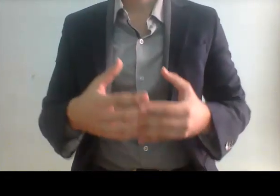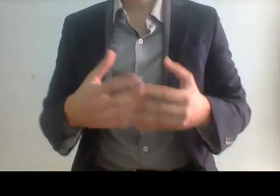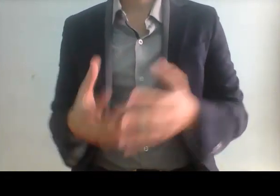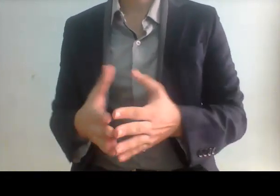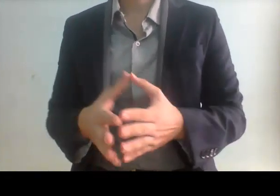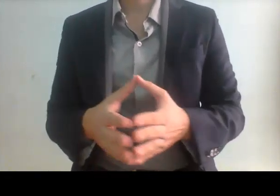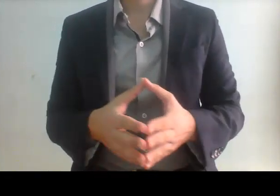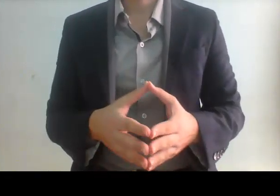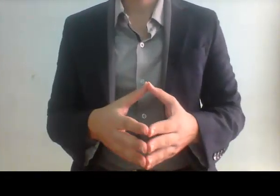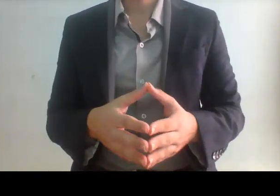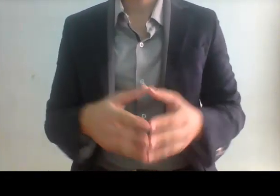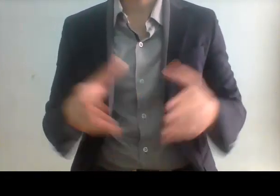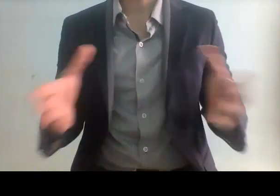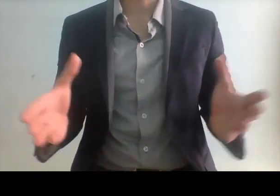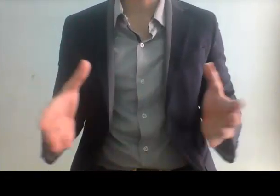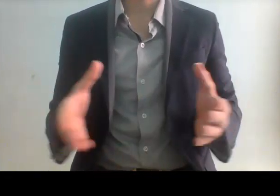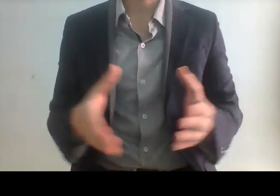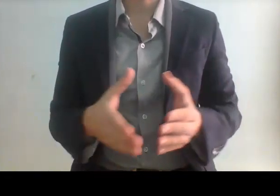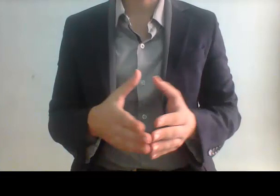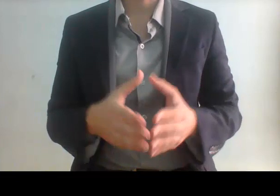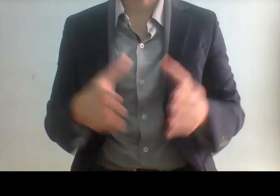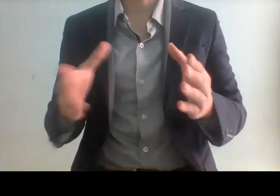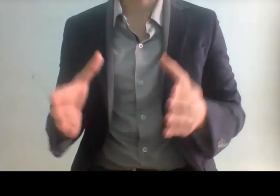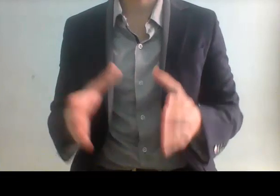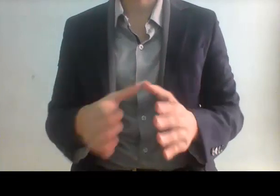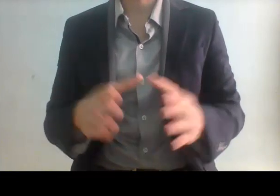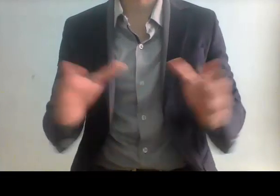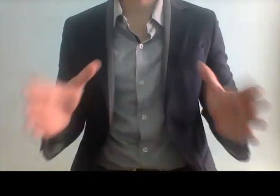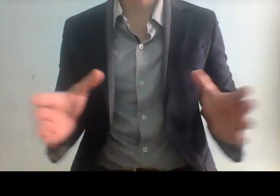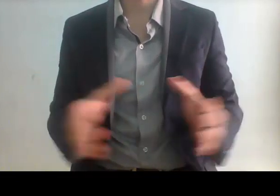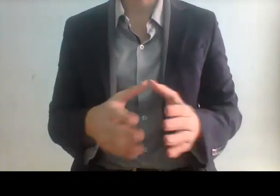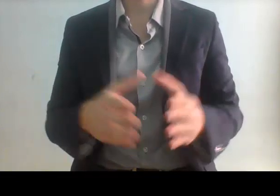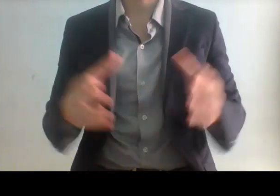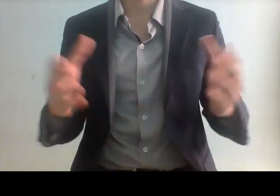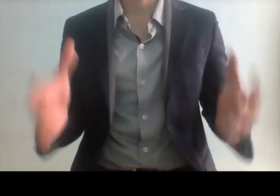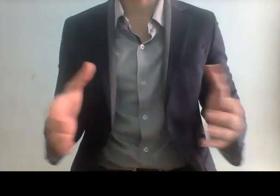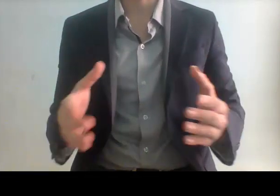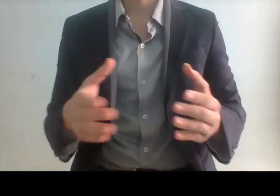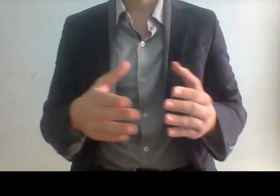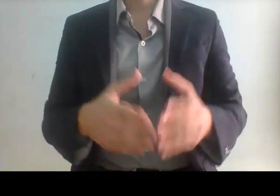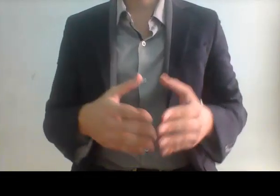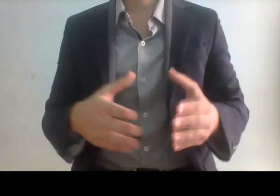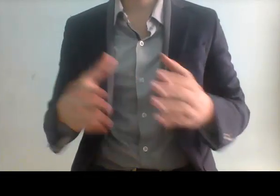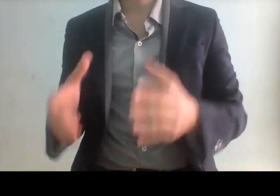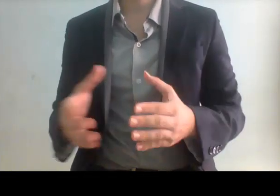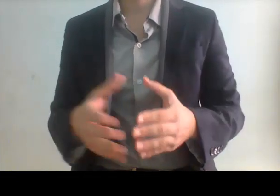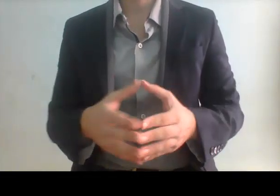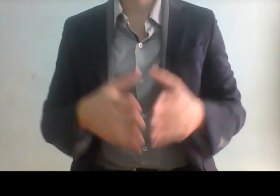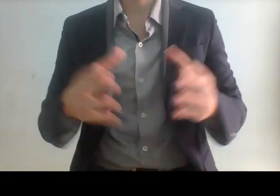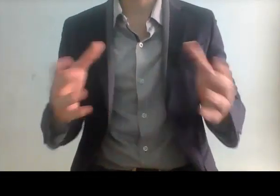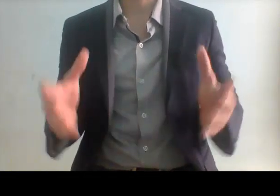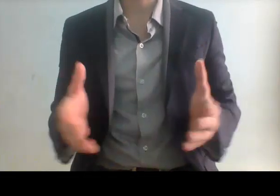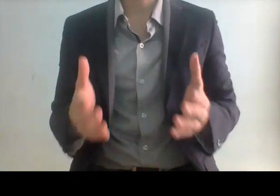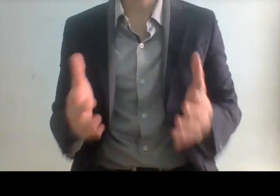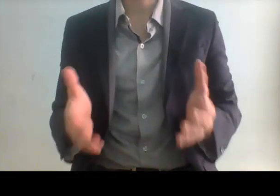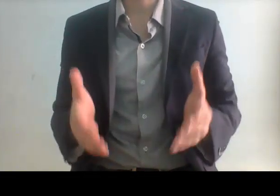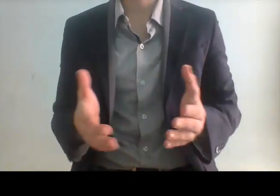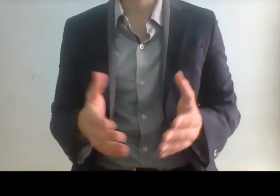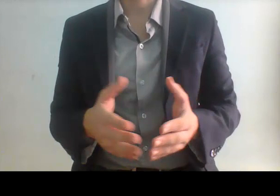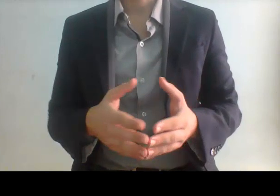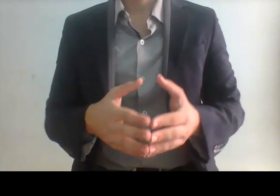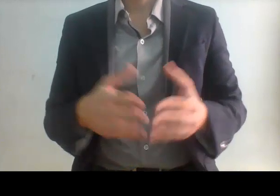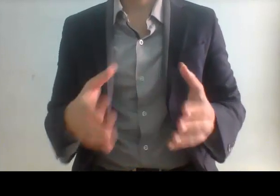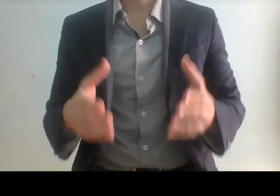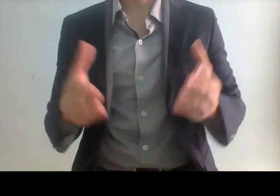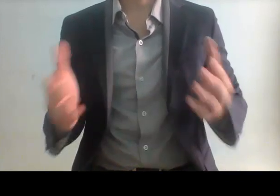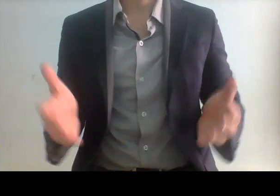gobiernos que ya sabemos que son gobiernos que están enfocados a algo muy sencillo que es la politiquería y que no es a dar soluciones. Enrique Alfaro es básicamente de